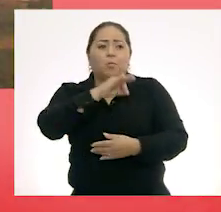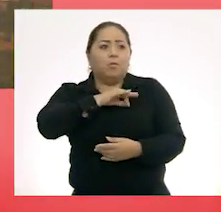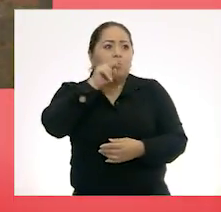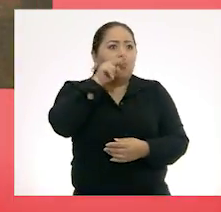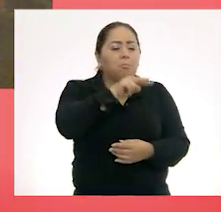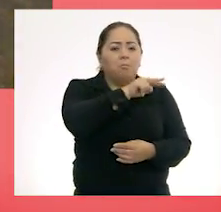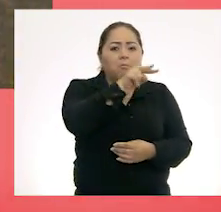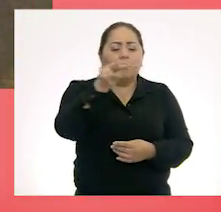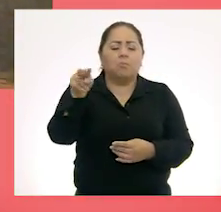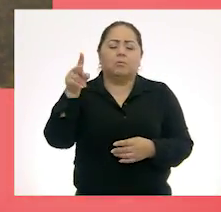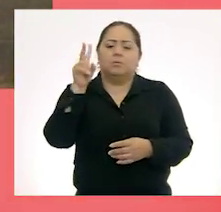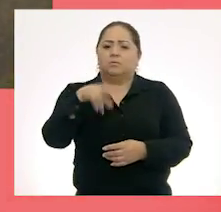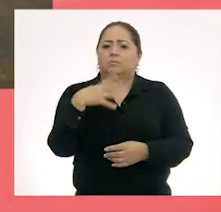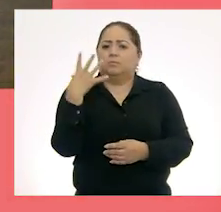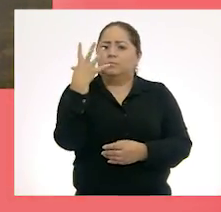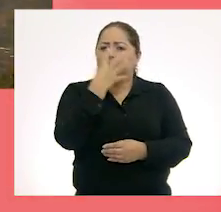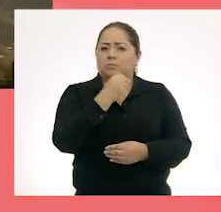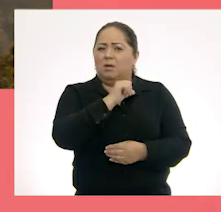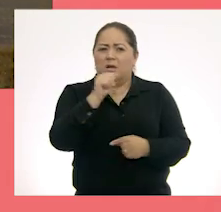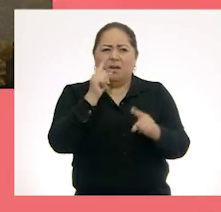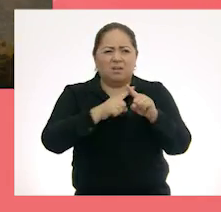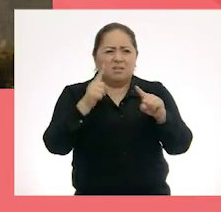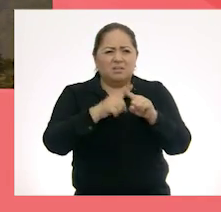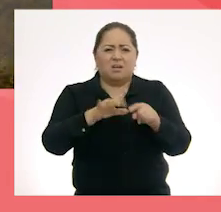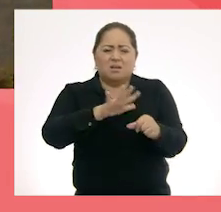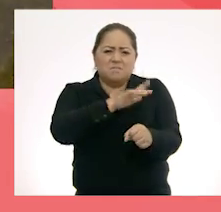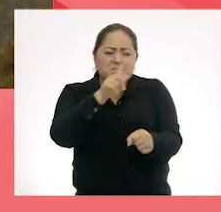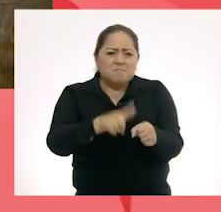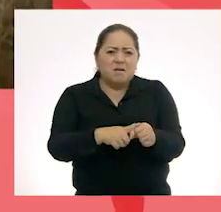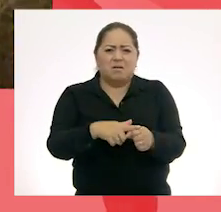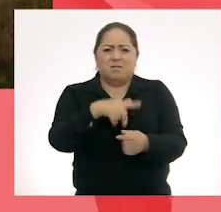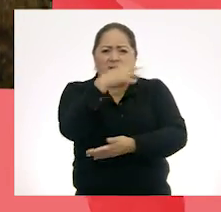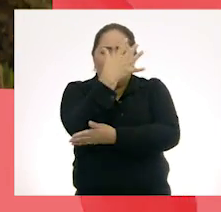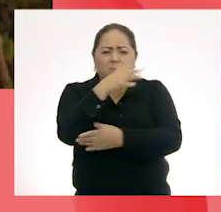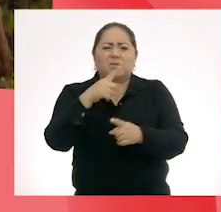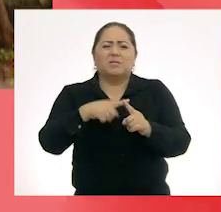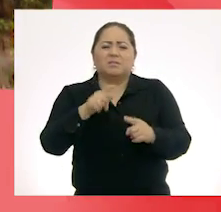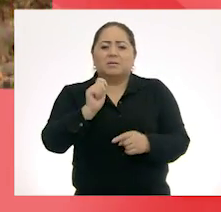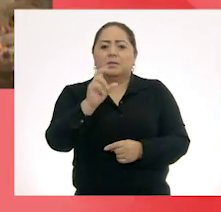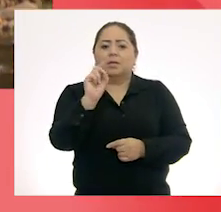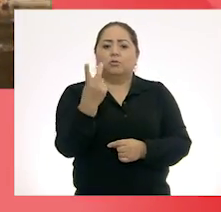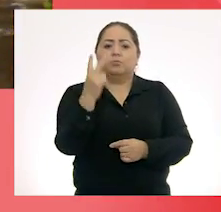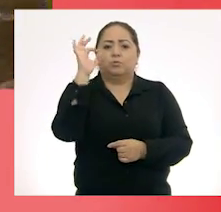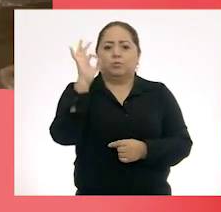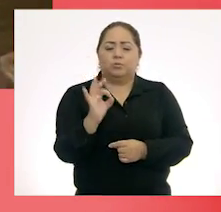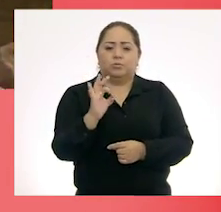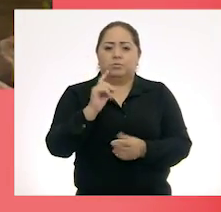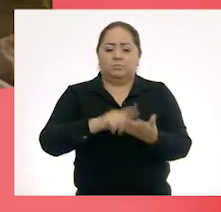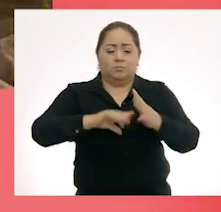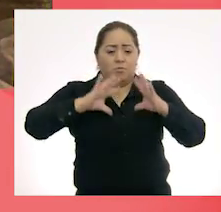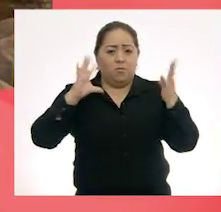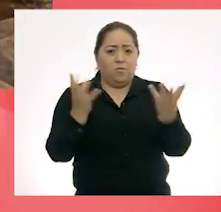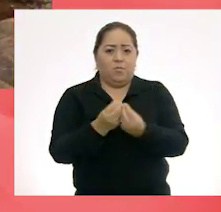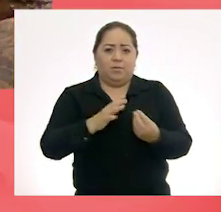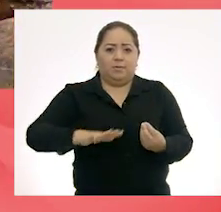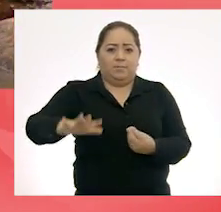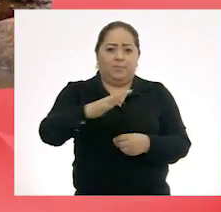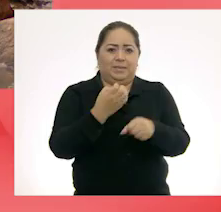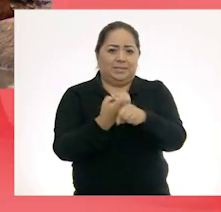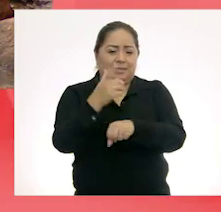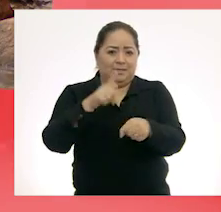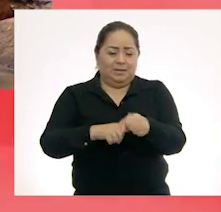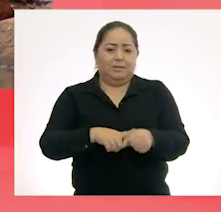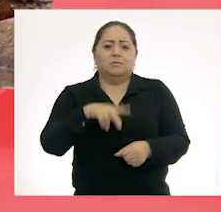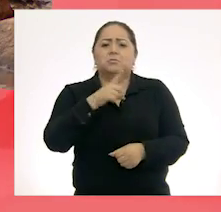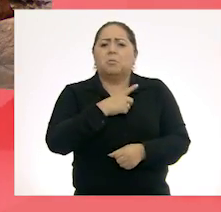admirar una excepcional riqueza de especies y ecosistemas que representan el 32% del total del territorio estatal.